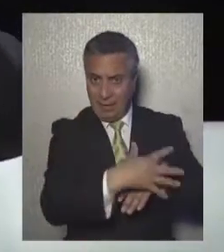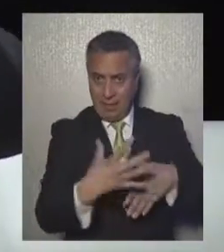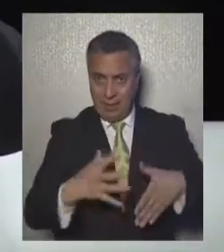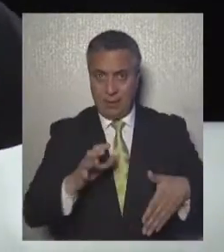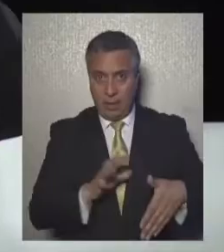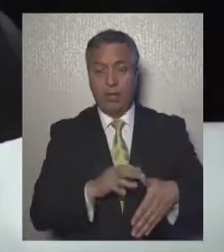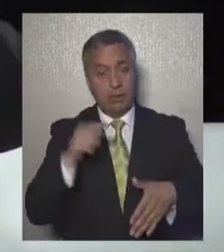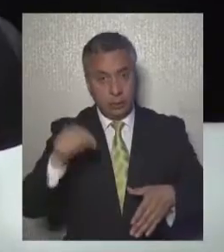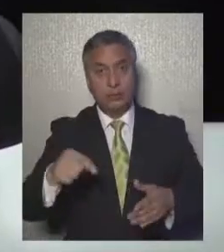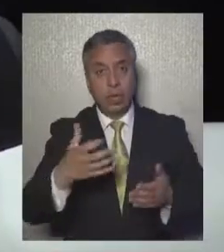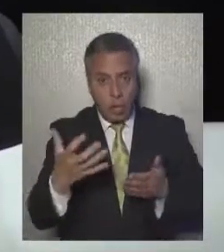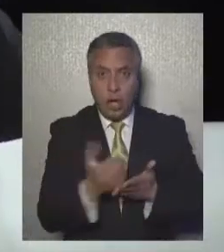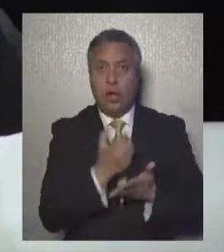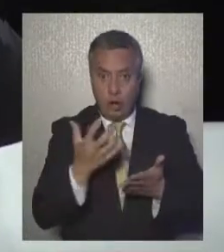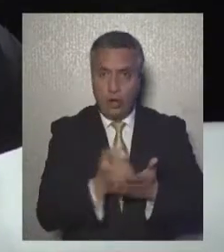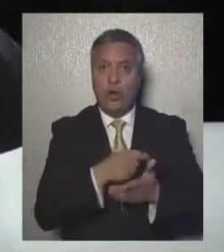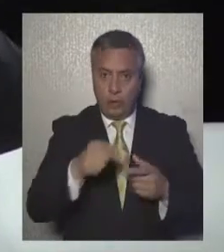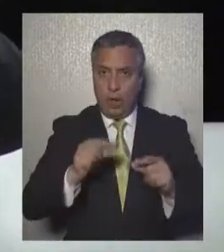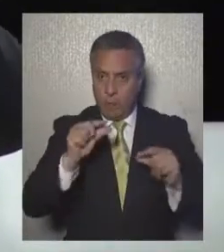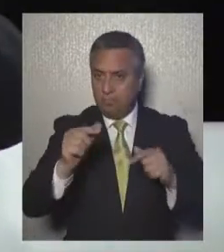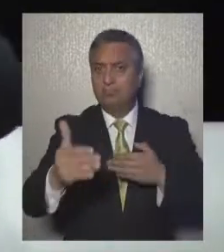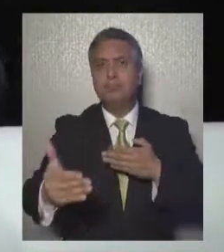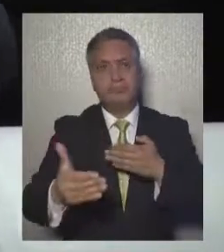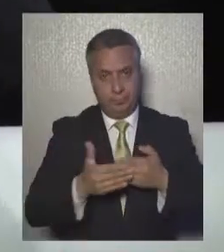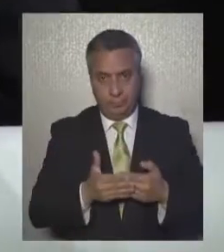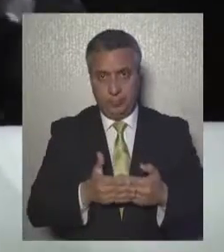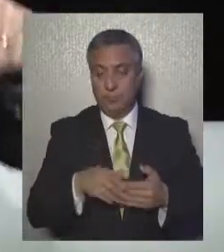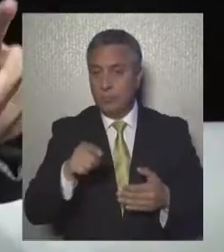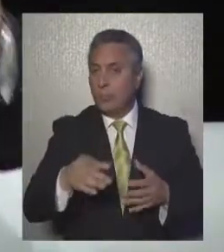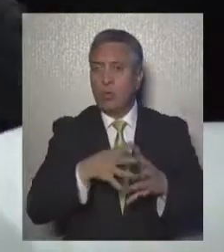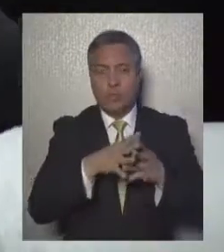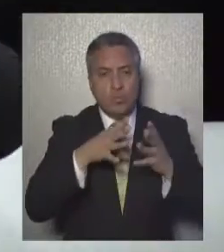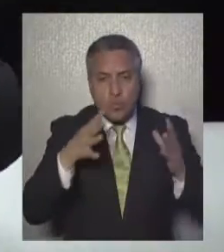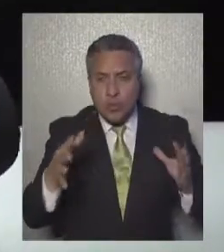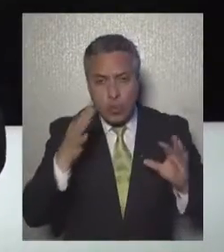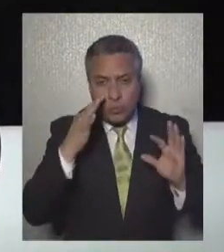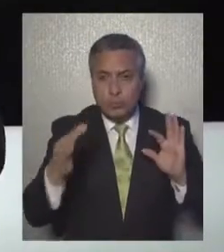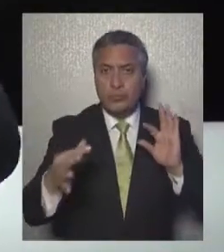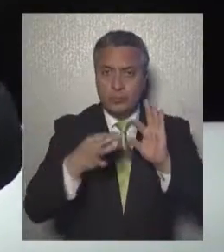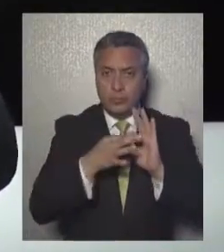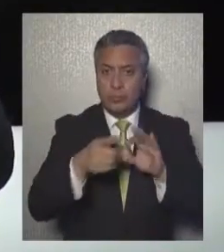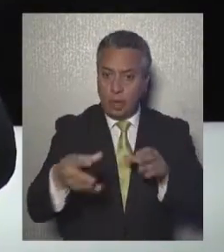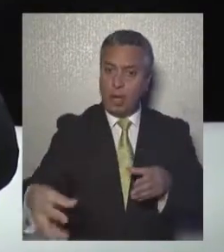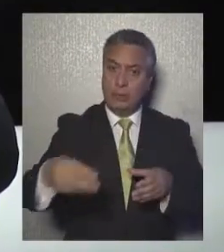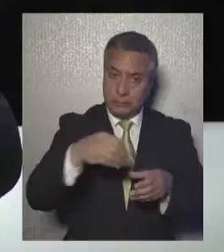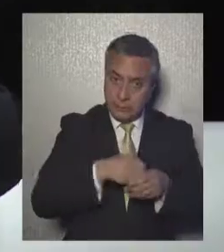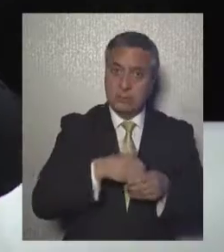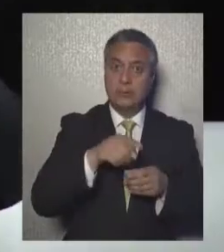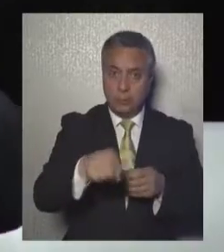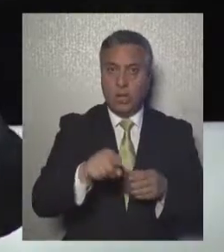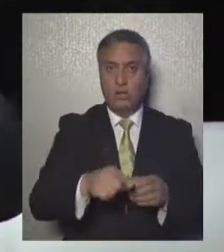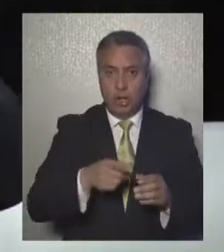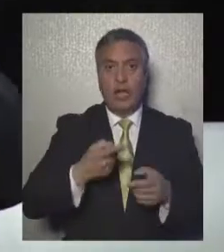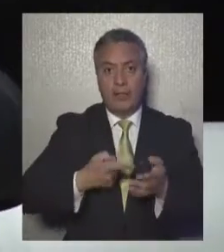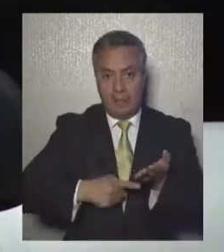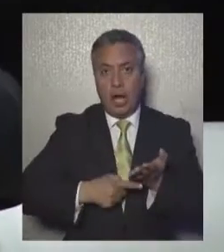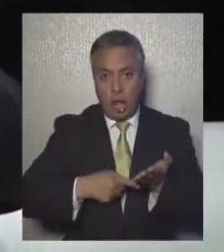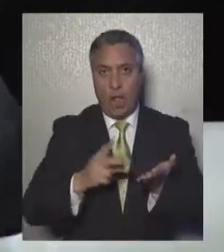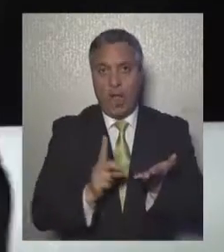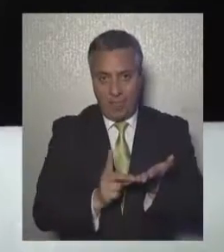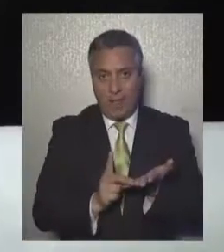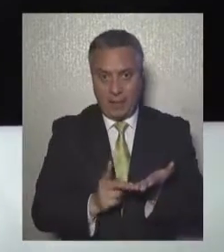la competitividad y a la productividad a mediano plazo. Está muy vinculada a la incorporación de tecnología digital, pero hay otros